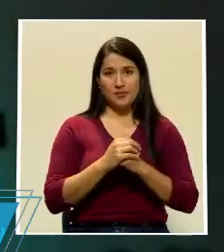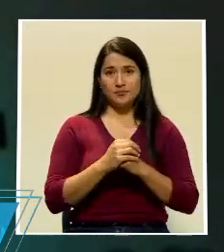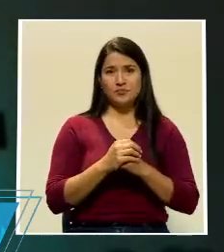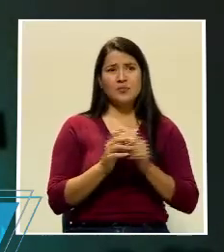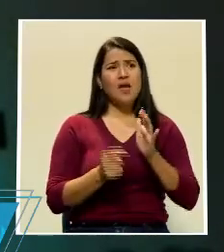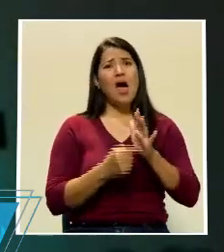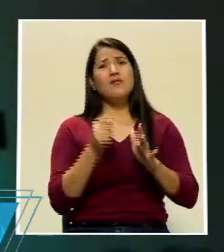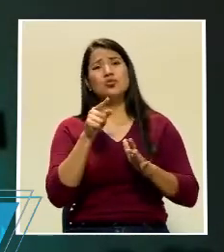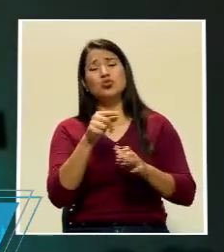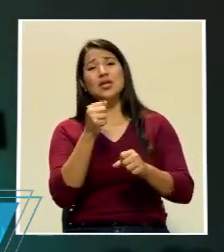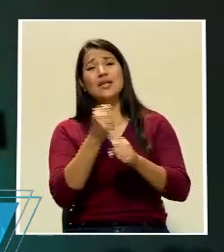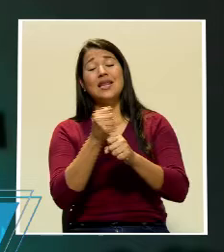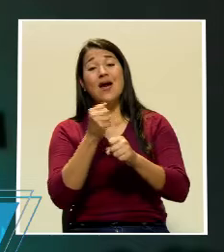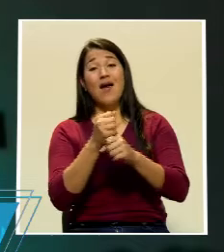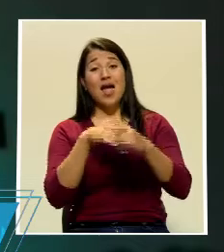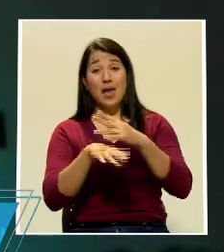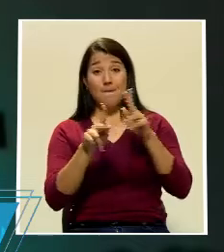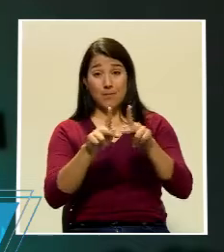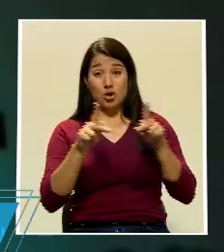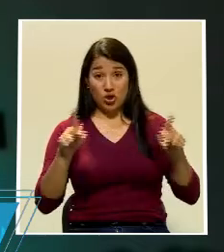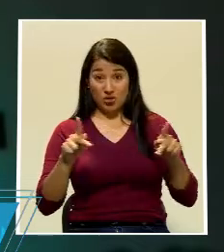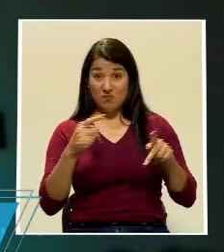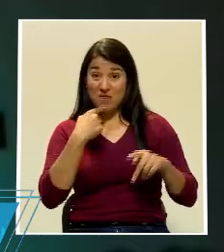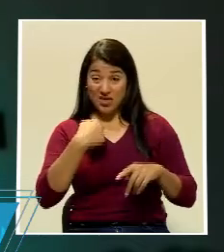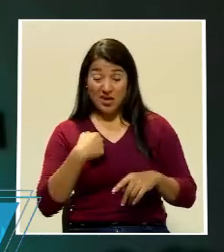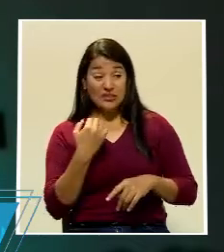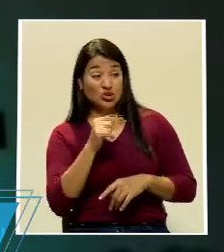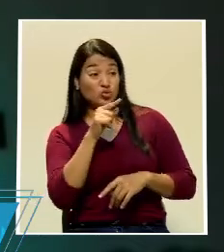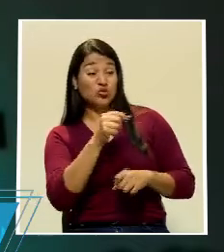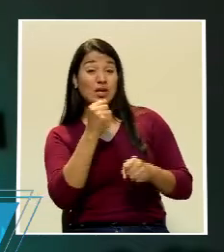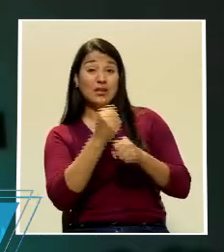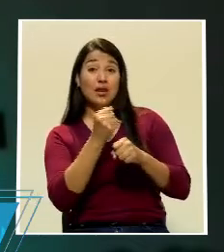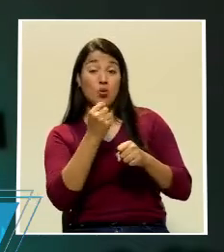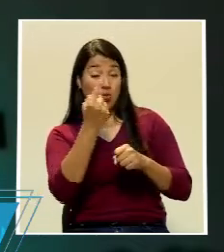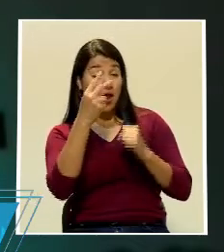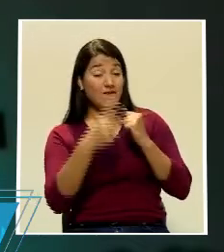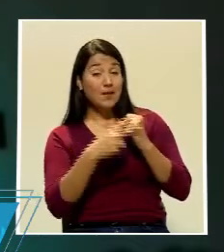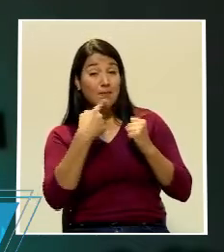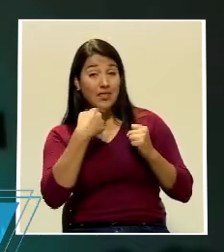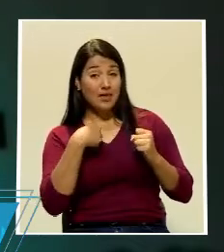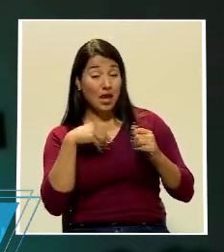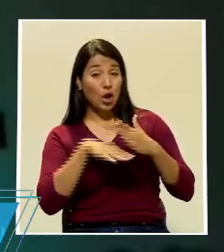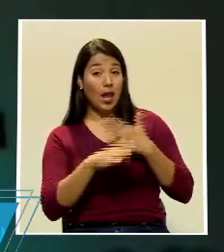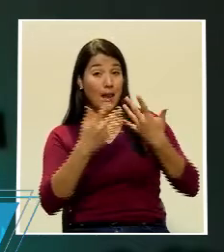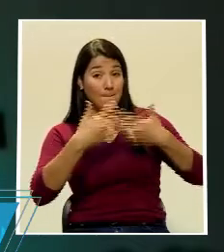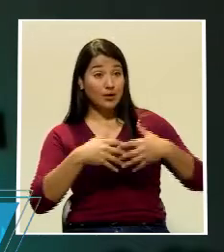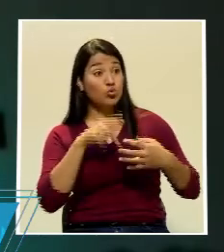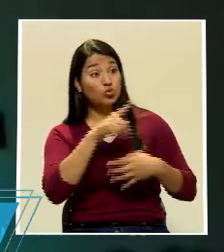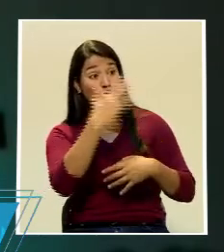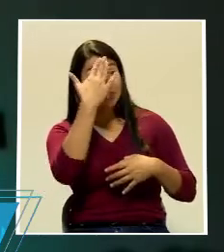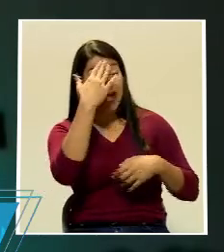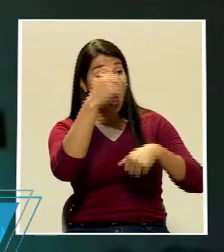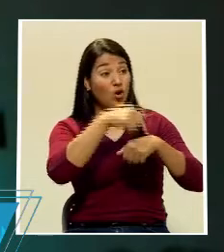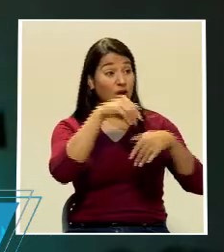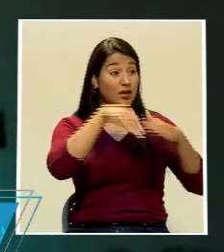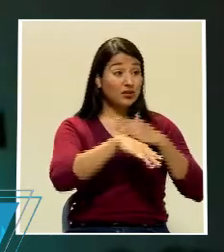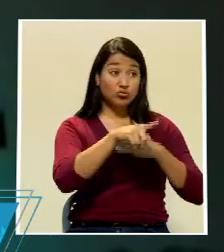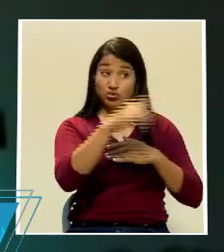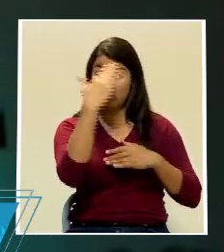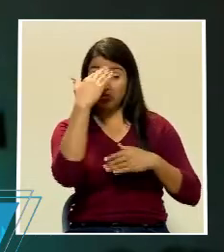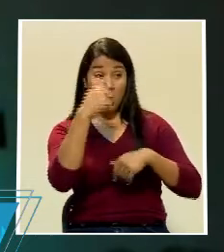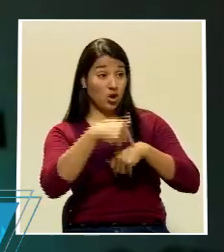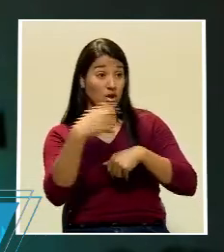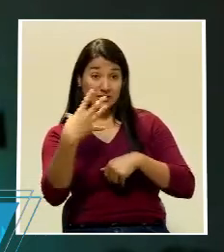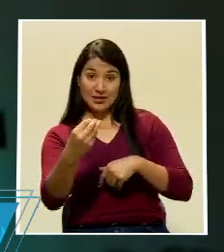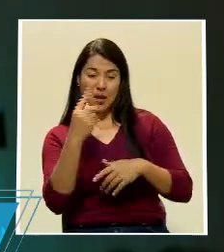periódico, me recuerdo esta frase, si usted trabaja en una empresa, me lo dijeron, usted aquí sabe a qué horas entra, pero no sabe a qué hora sale,